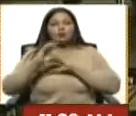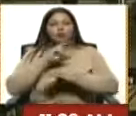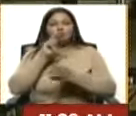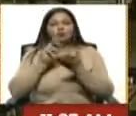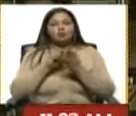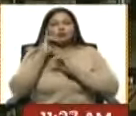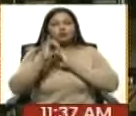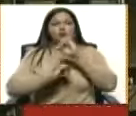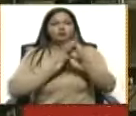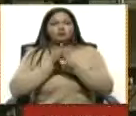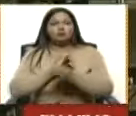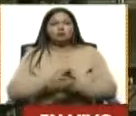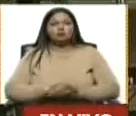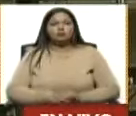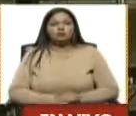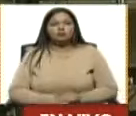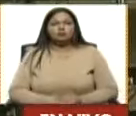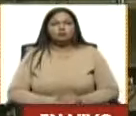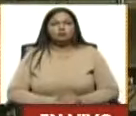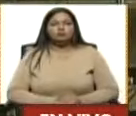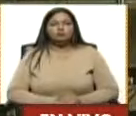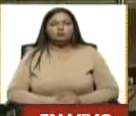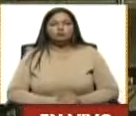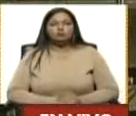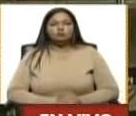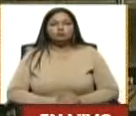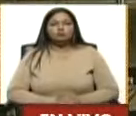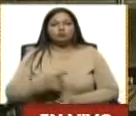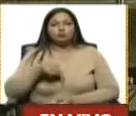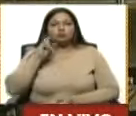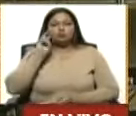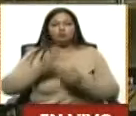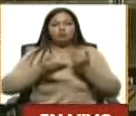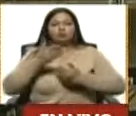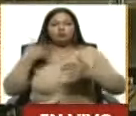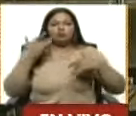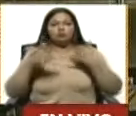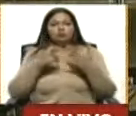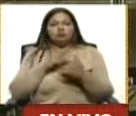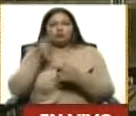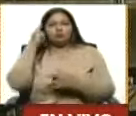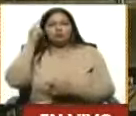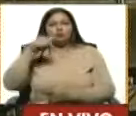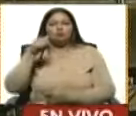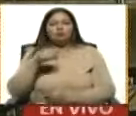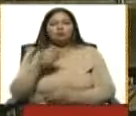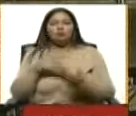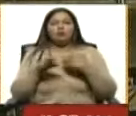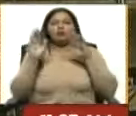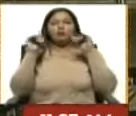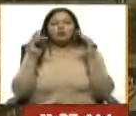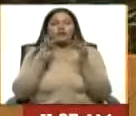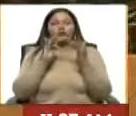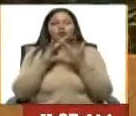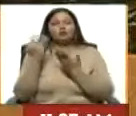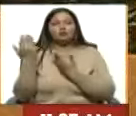nacional e internacional para dar cobertura a este importante evento el día de hoy. Con esta información nosotros vamos a despedir el